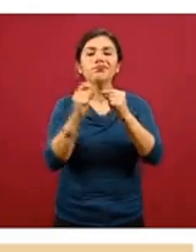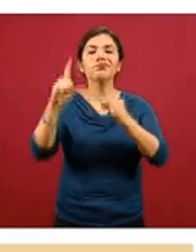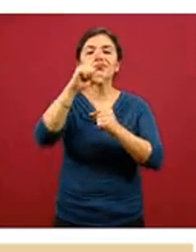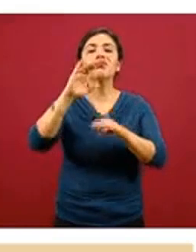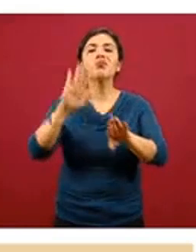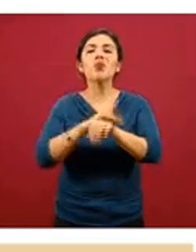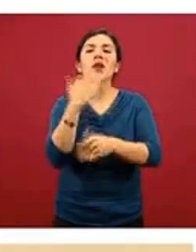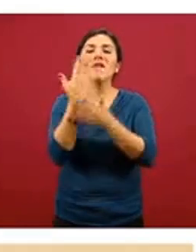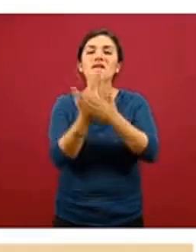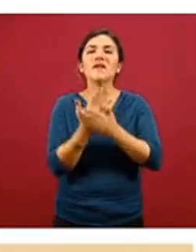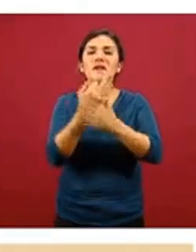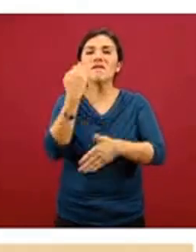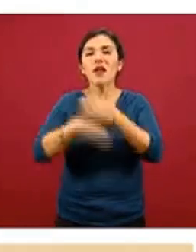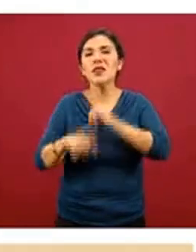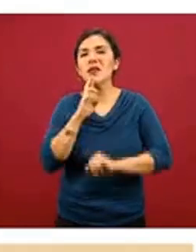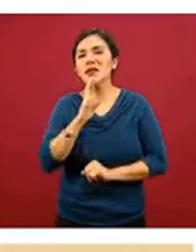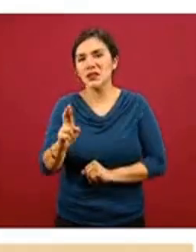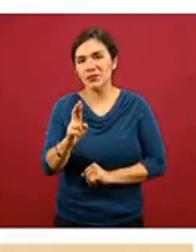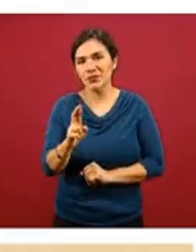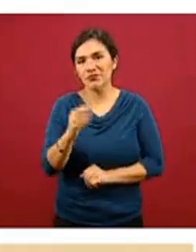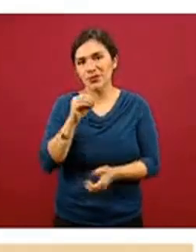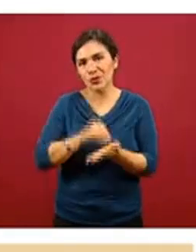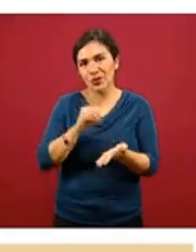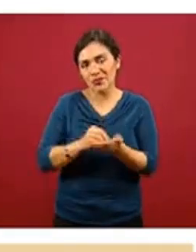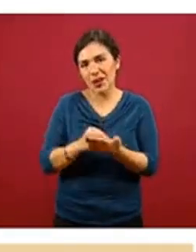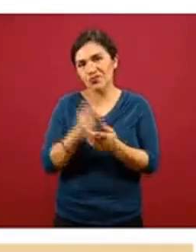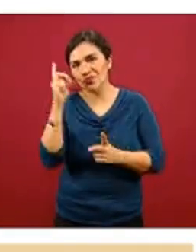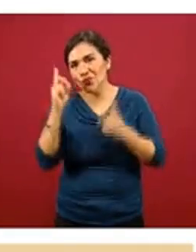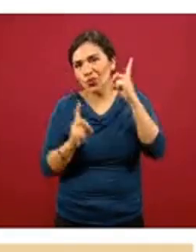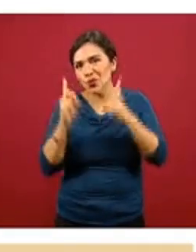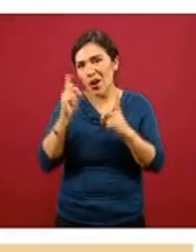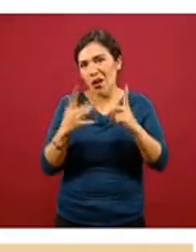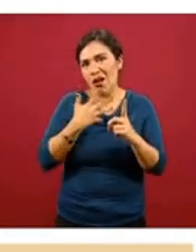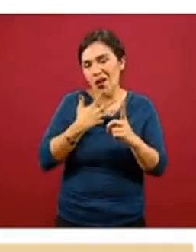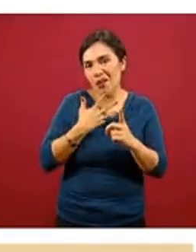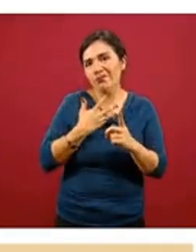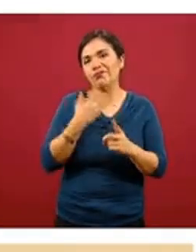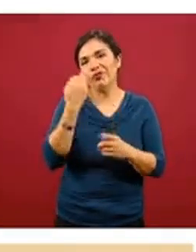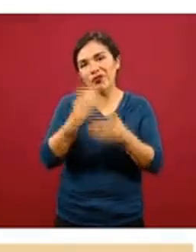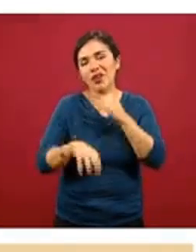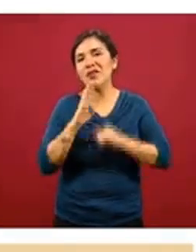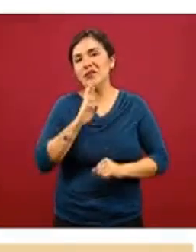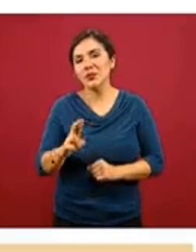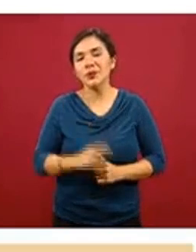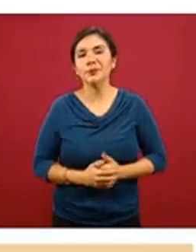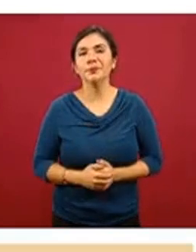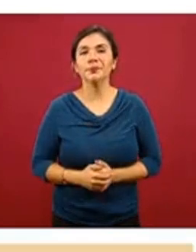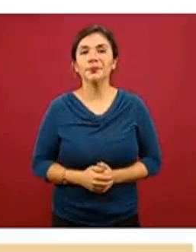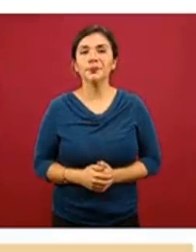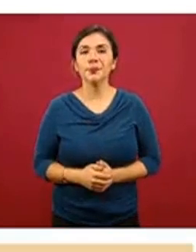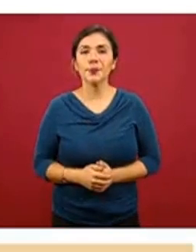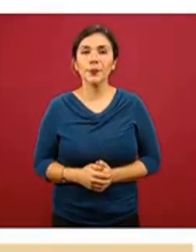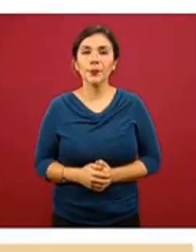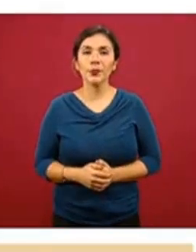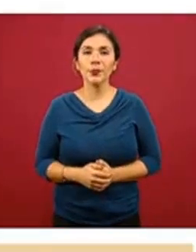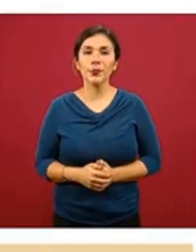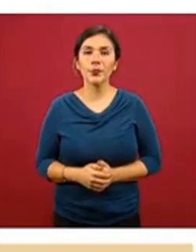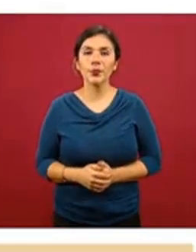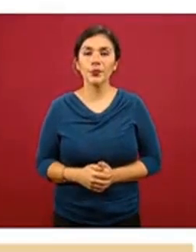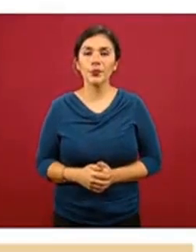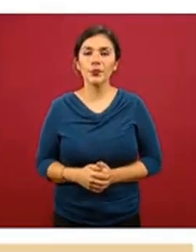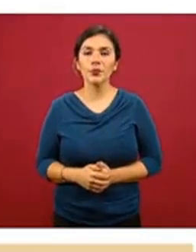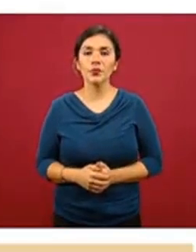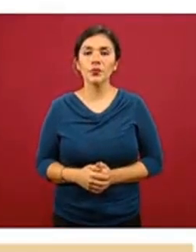en los siguientes días porque tienen aún defunciones sospechosas pendientes de un resultado. Veamos la siguiente